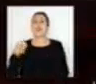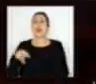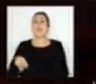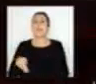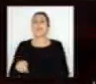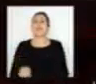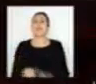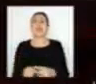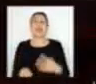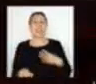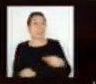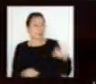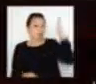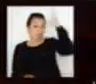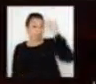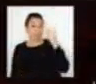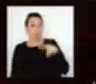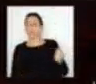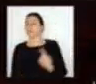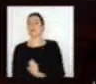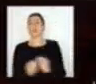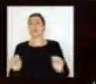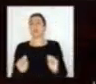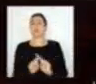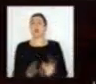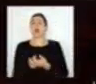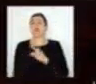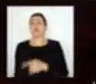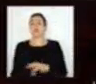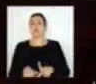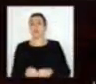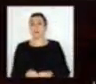Down. Por todo lo expuesto y